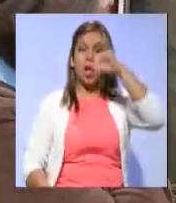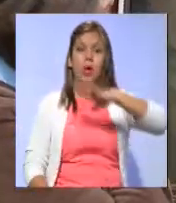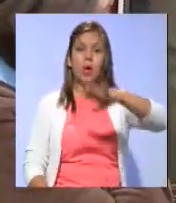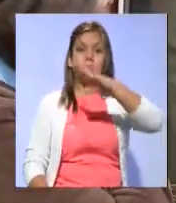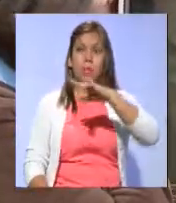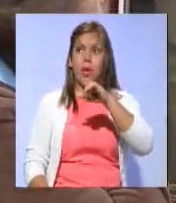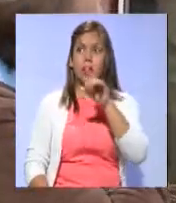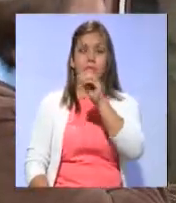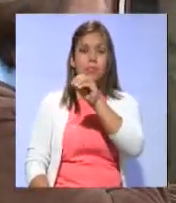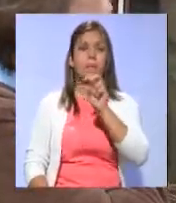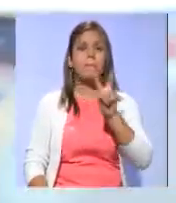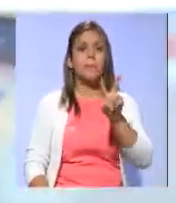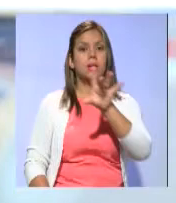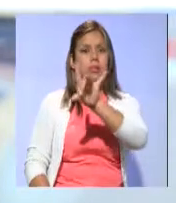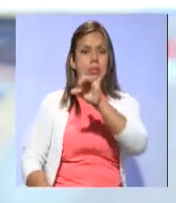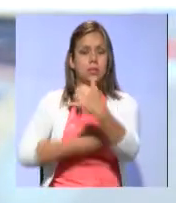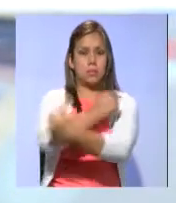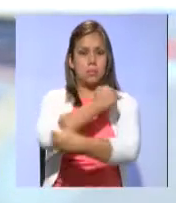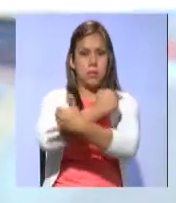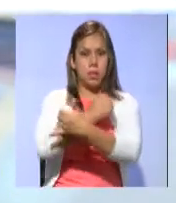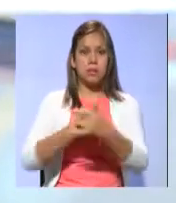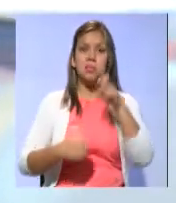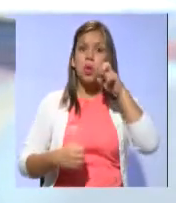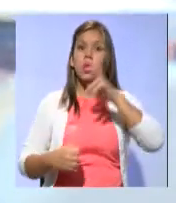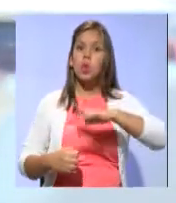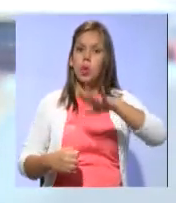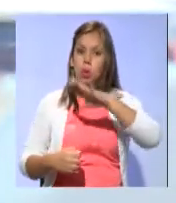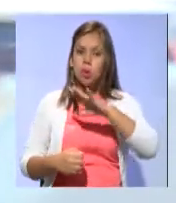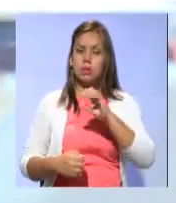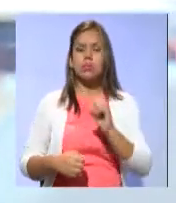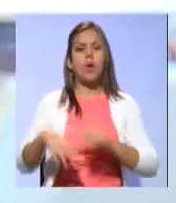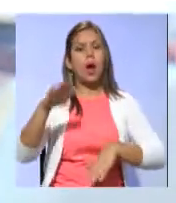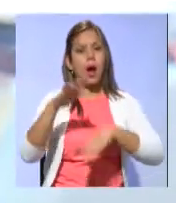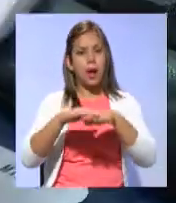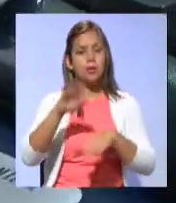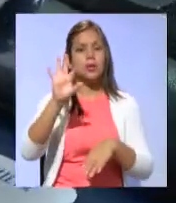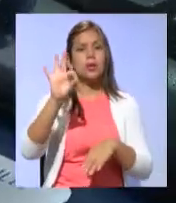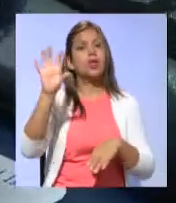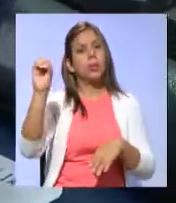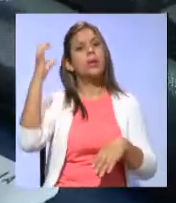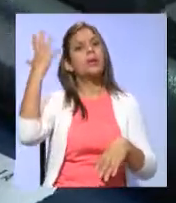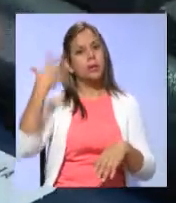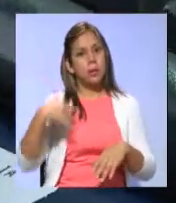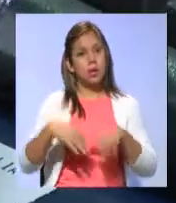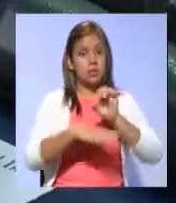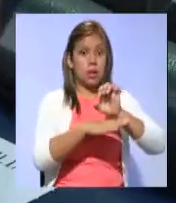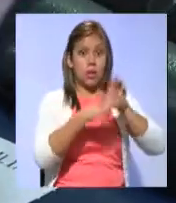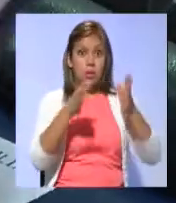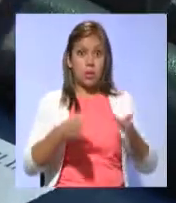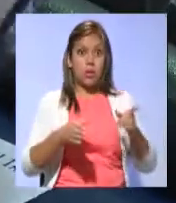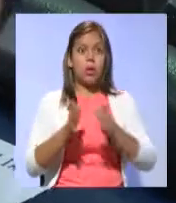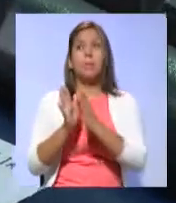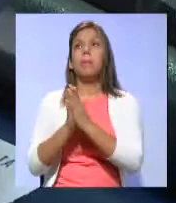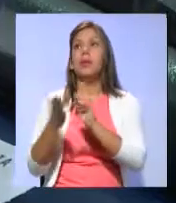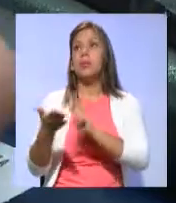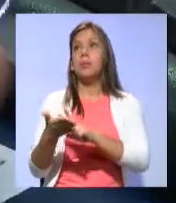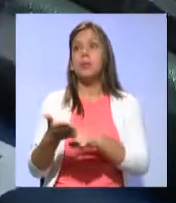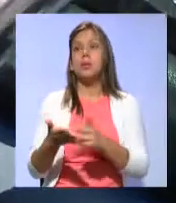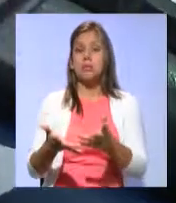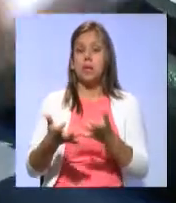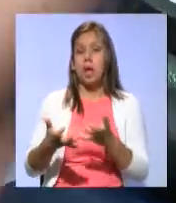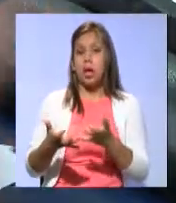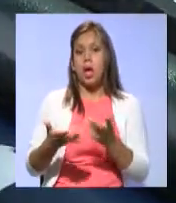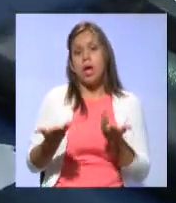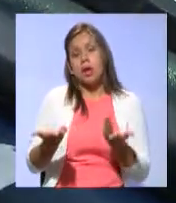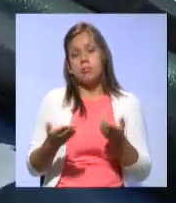naciones que conforman la Unión Europea por razones de turismo y hasta por 90 días. Actualmente los ecuatorianos deben pedir una visa si desean viajar a